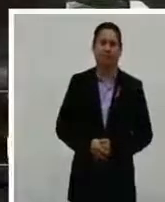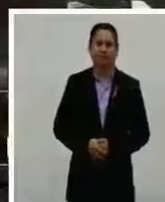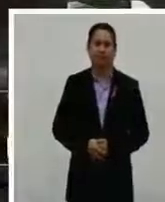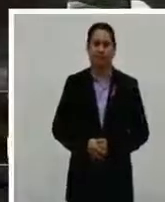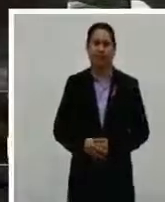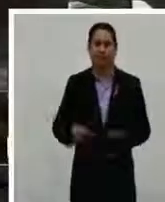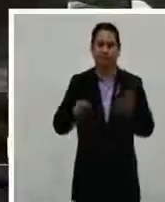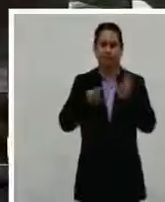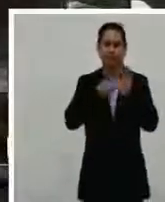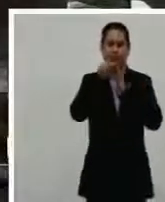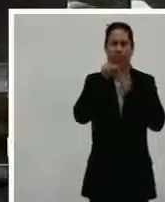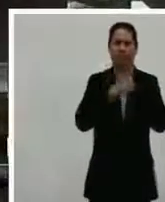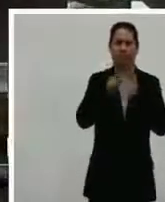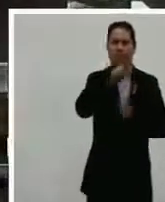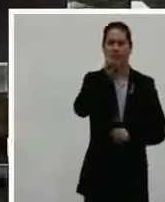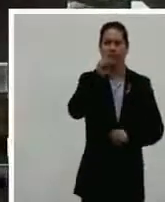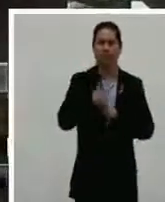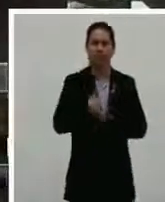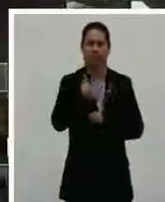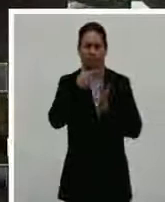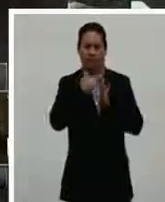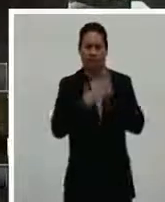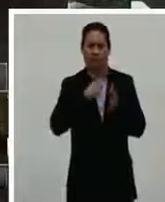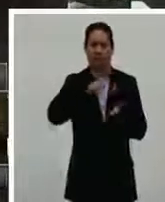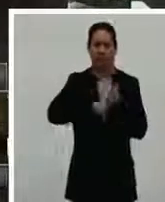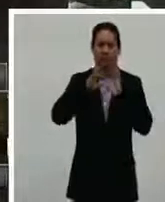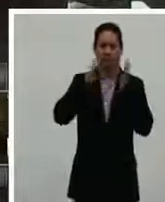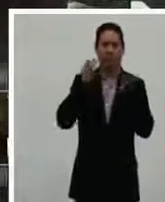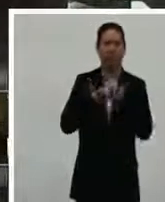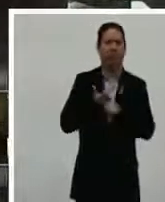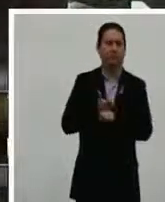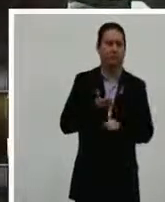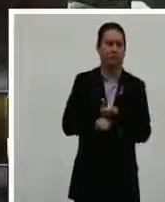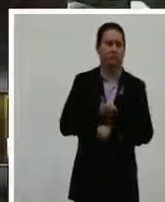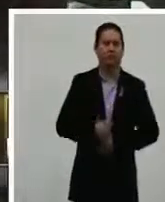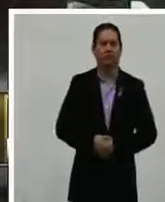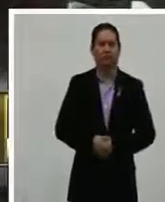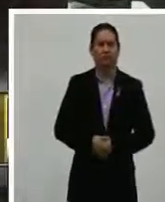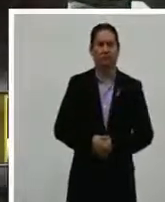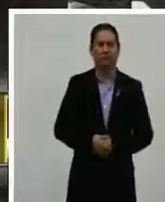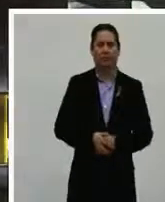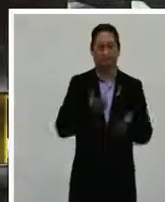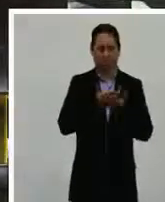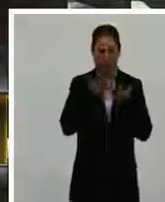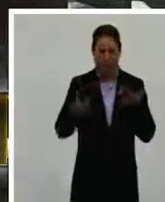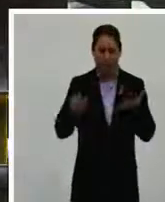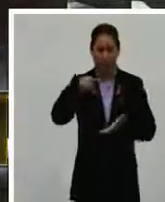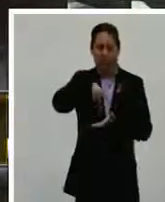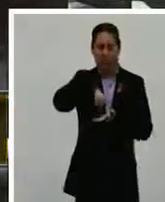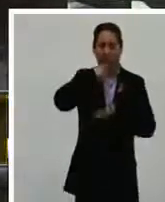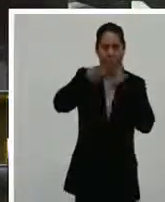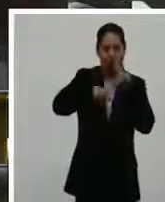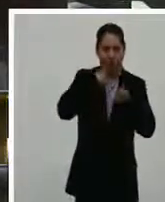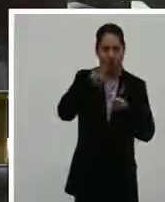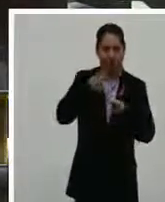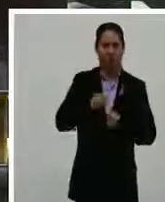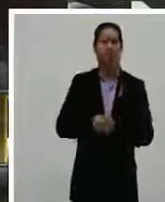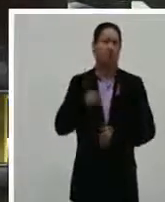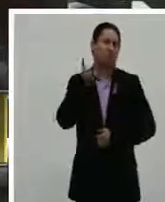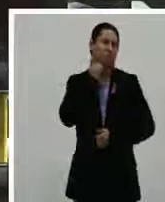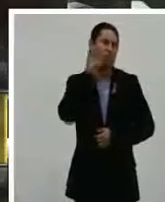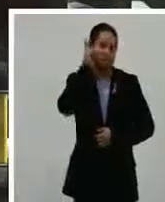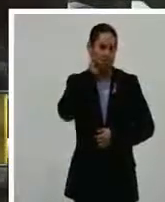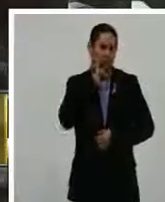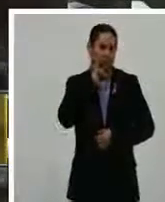con fundamento en el artículo 115 el reglamento interior de este poder legislativo se concede el uso de la palabra a la